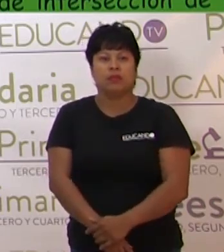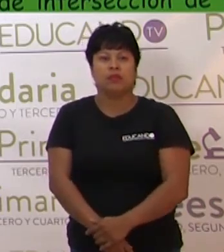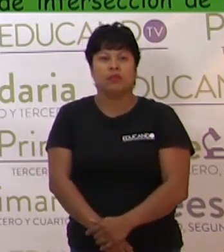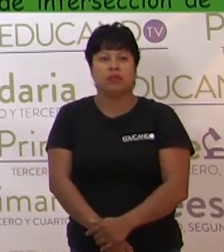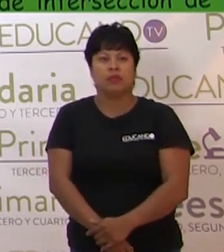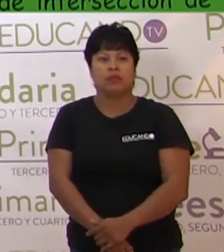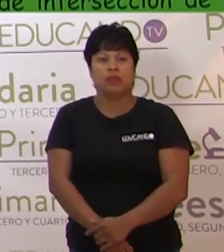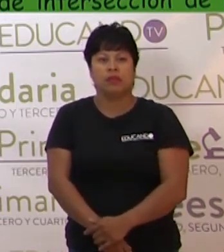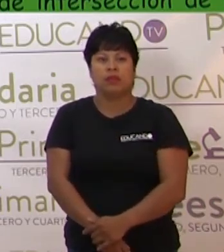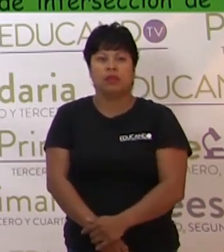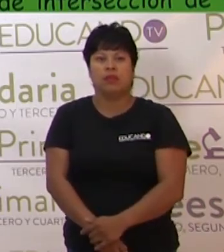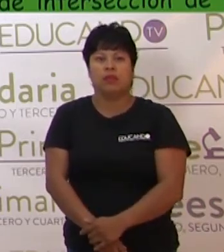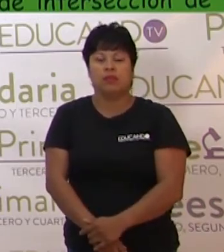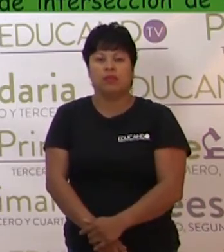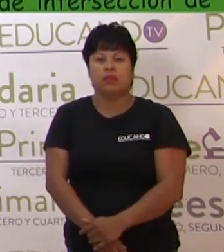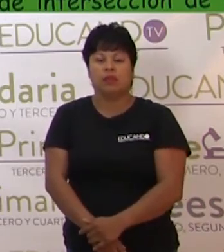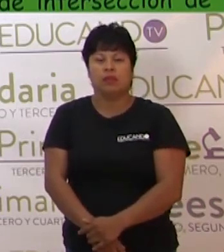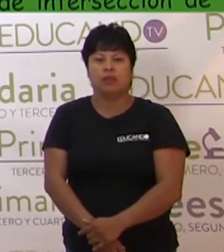cuánto